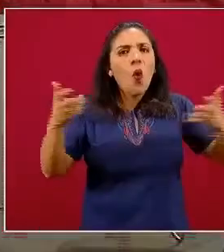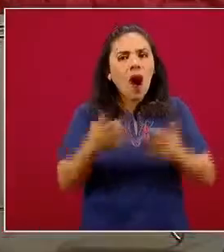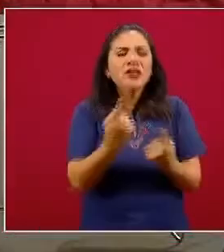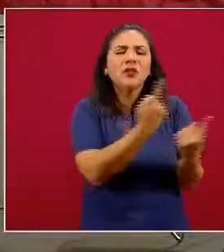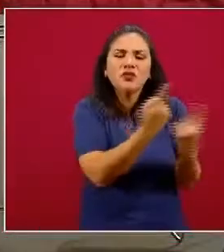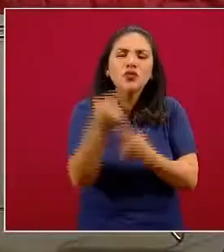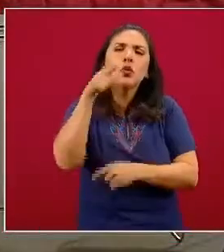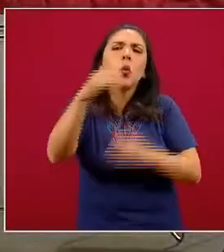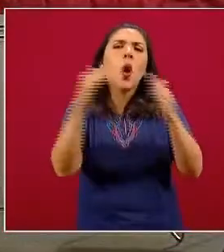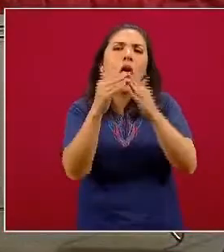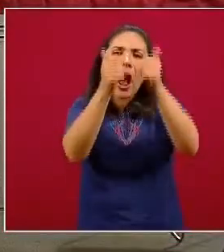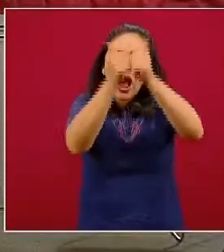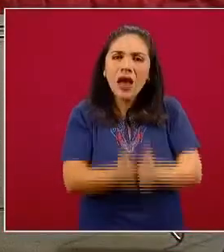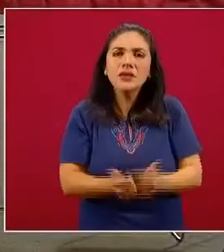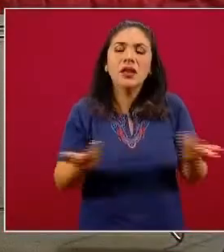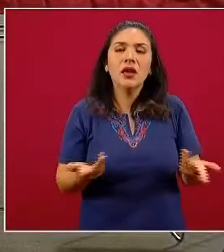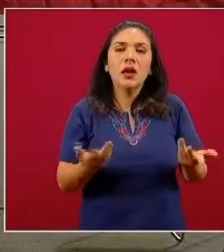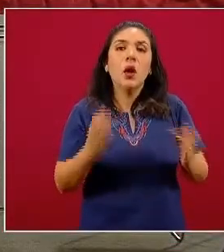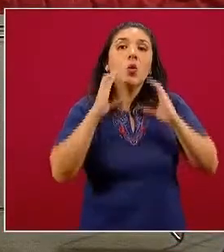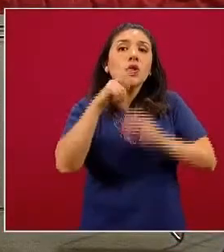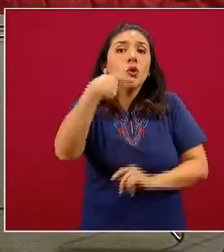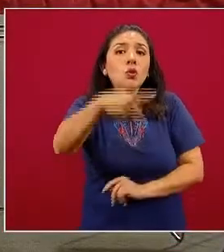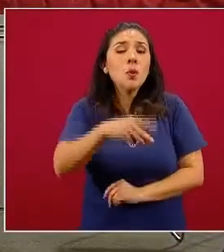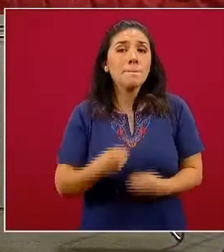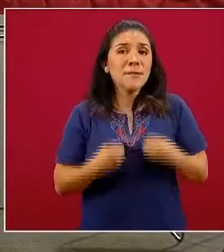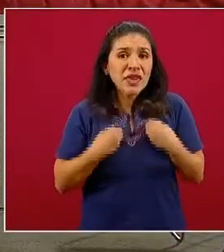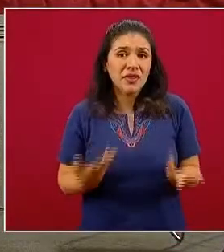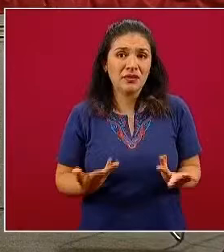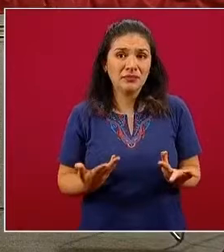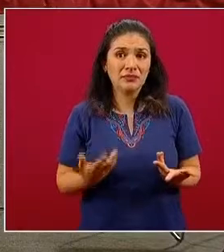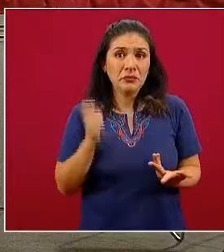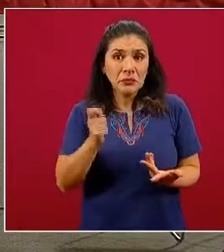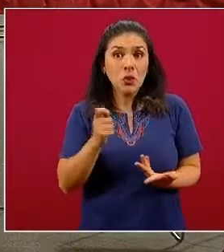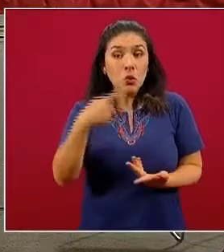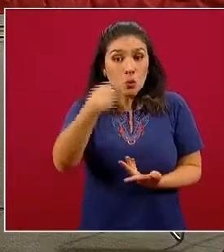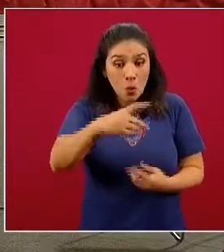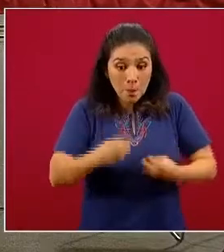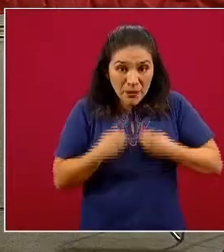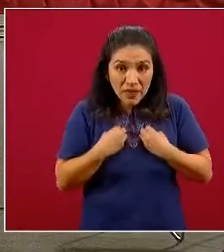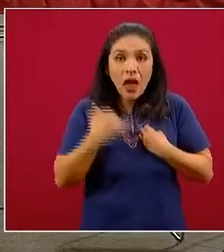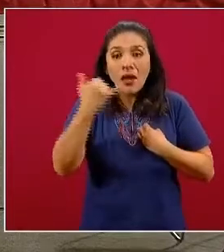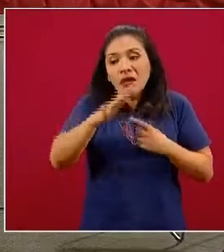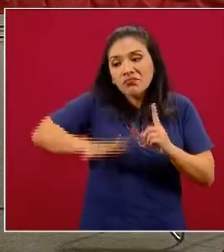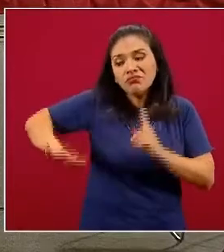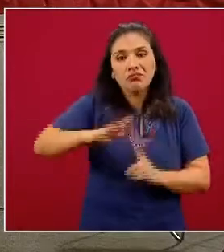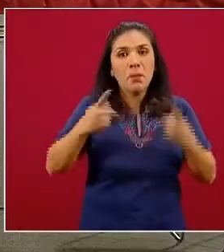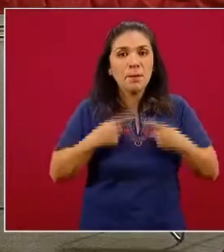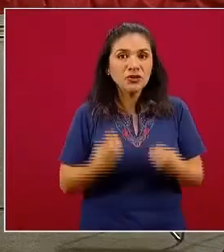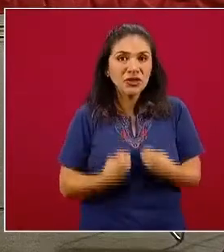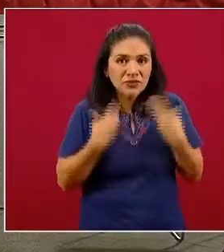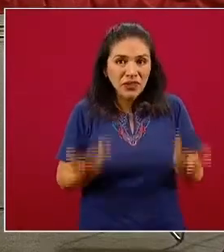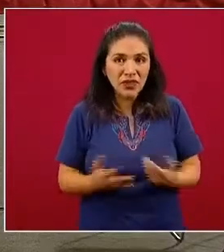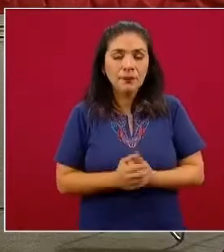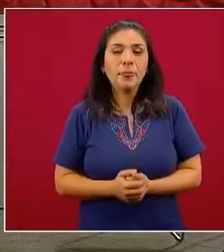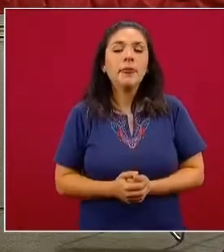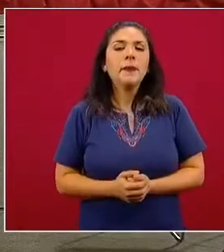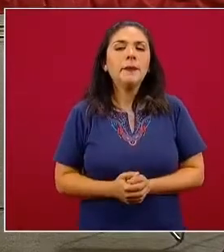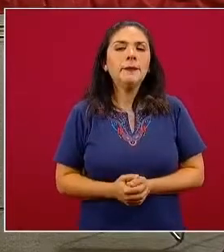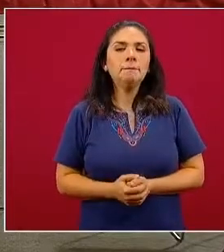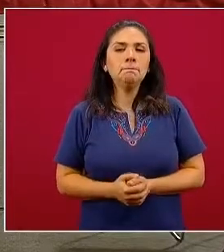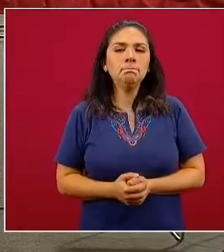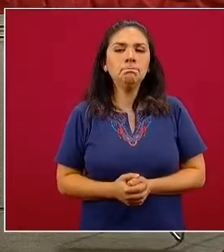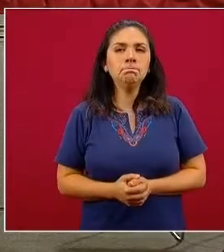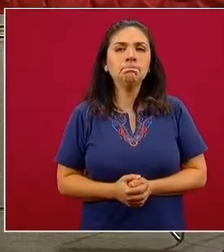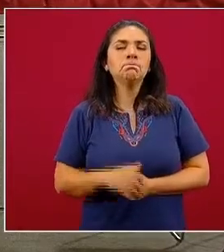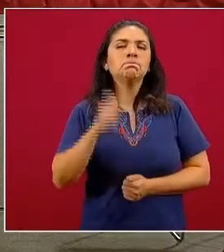altares en casa y a cuidar la vida. A cuidar la vida nuestra y a cuidar la vida de los demás. Y pues hablando